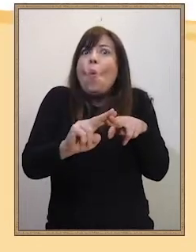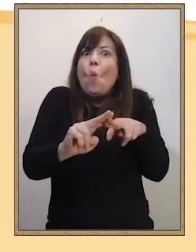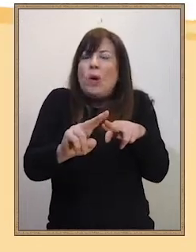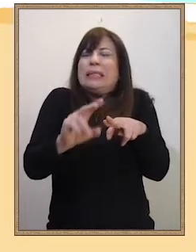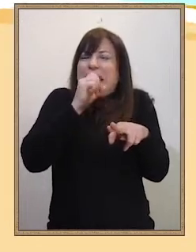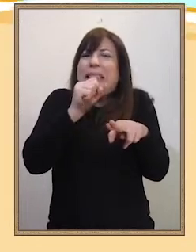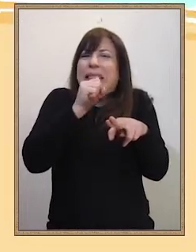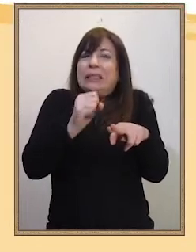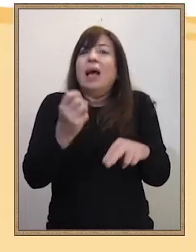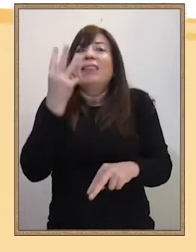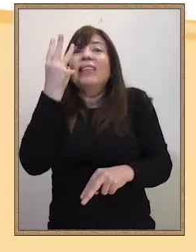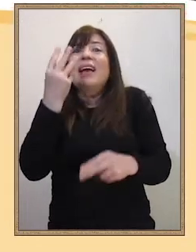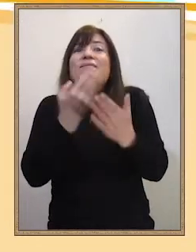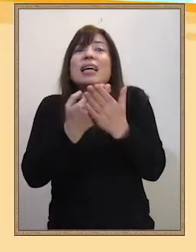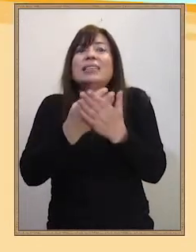tres respiraciones.